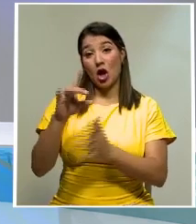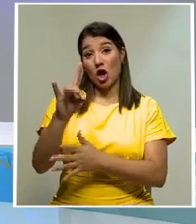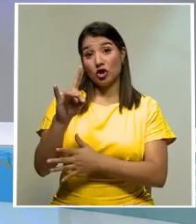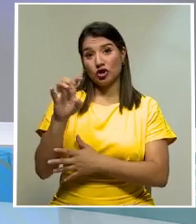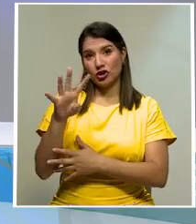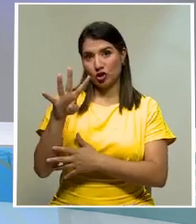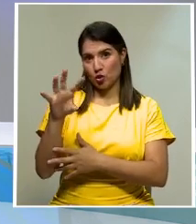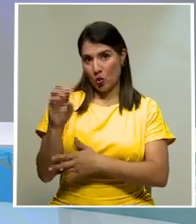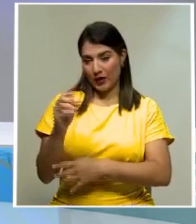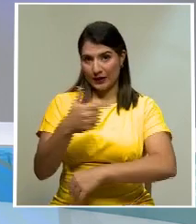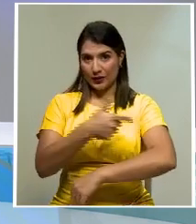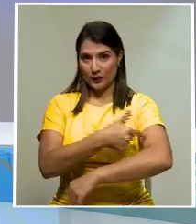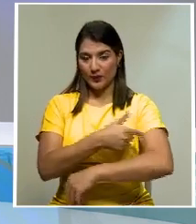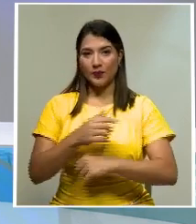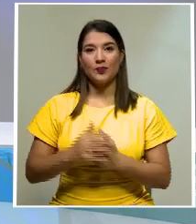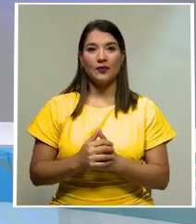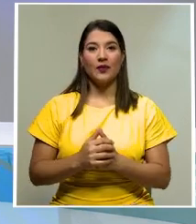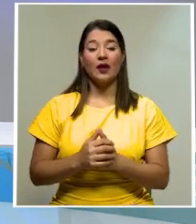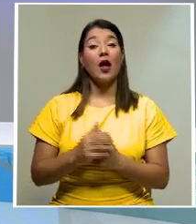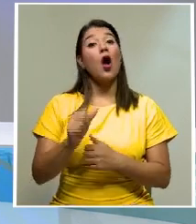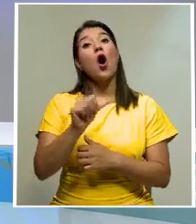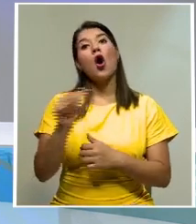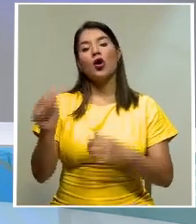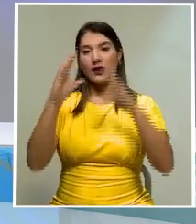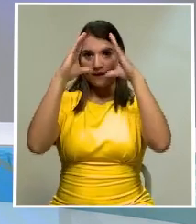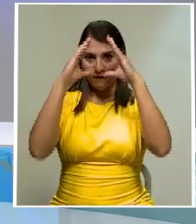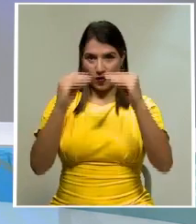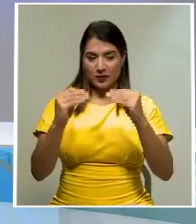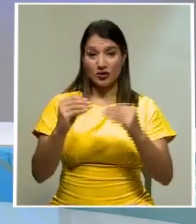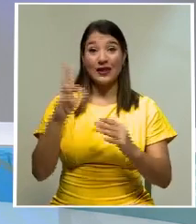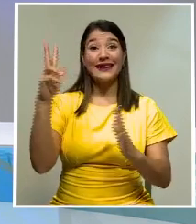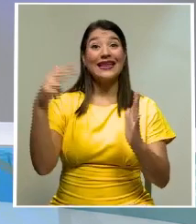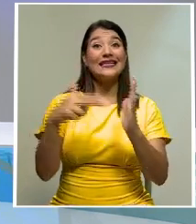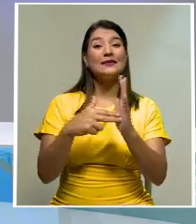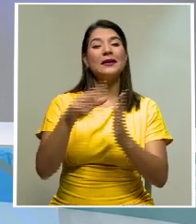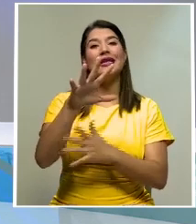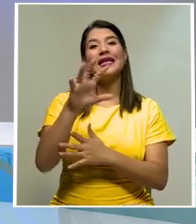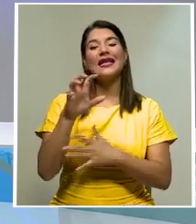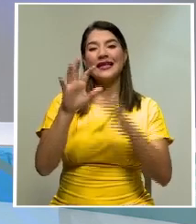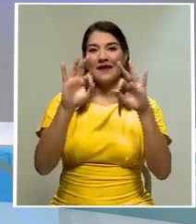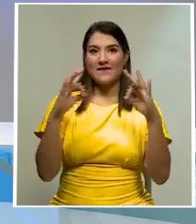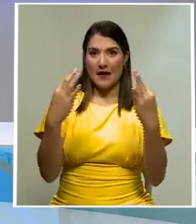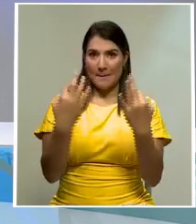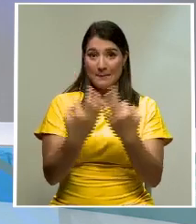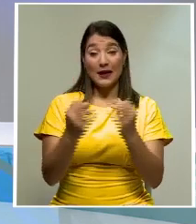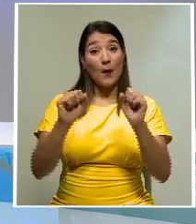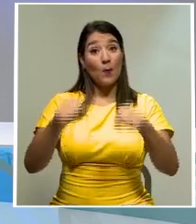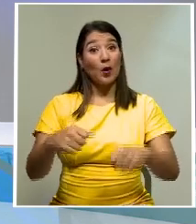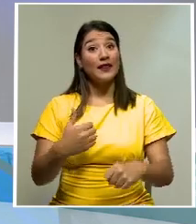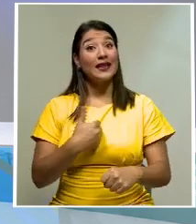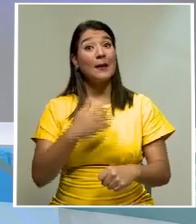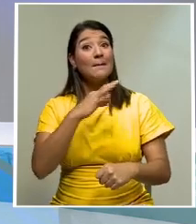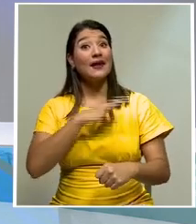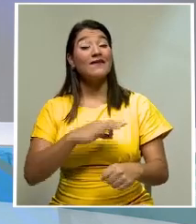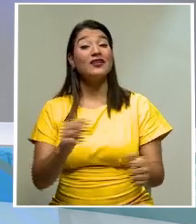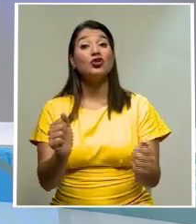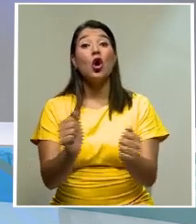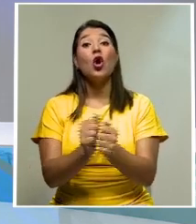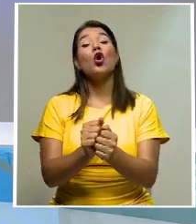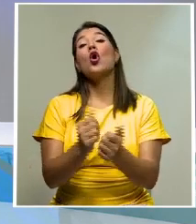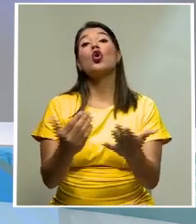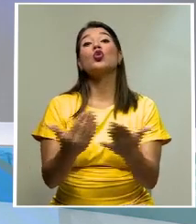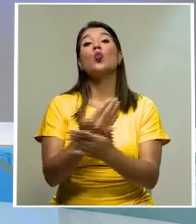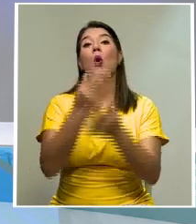336,840 dosis. Vamos a otras informaciones. Más de 3.500 familias se verán beneficiadas con la aprobación de un nuevo